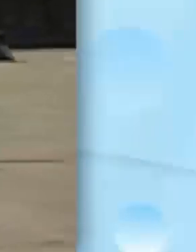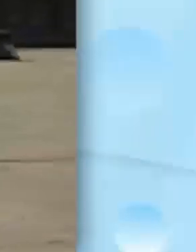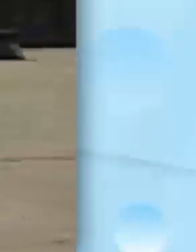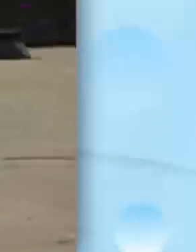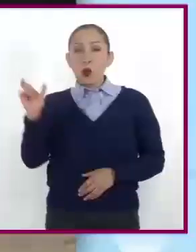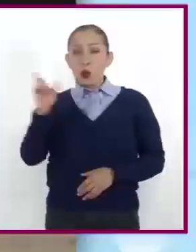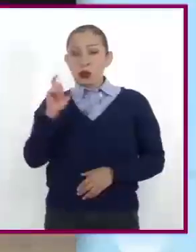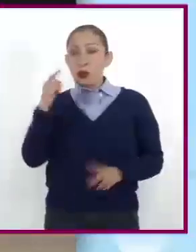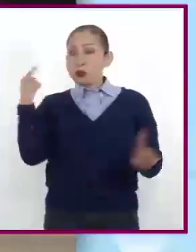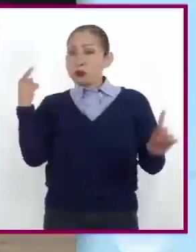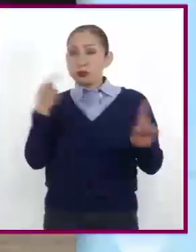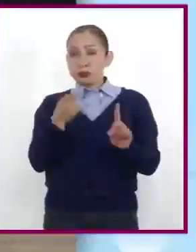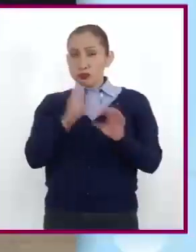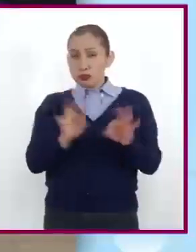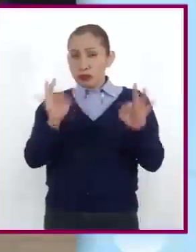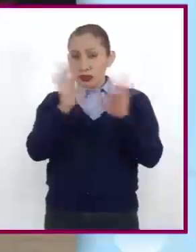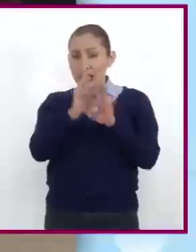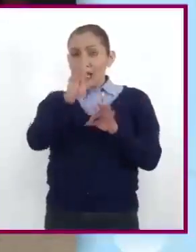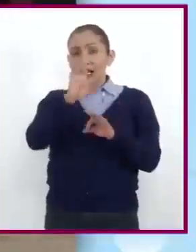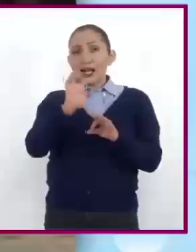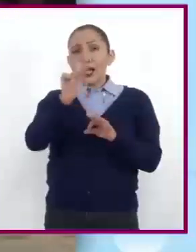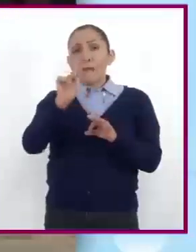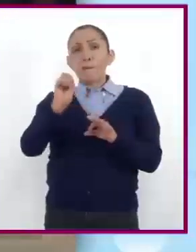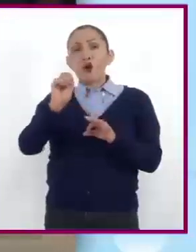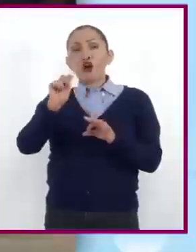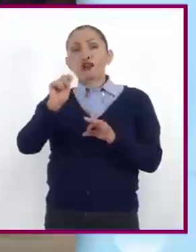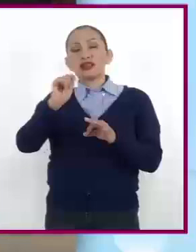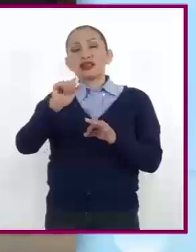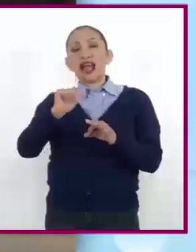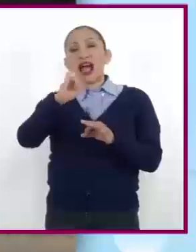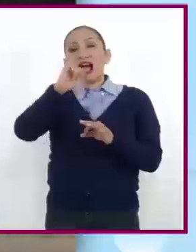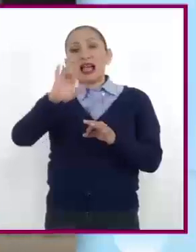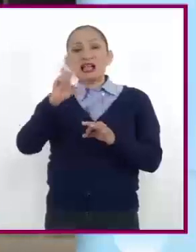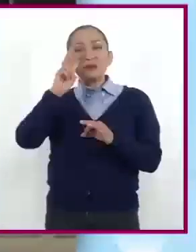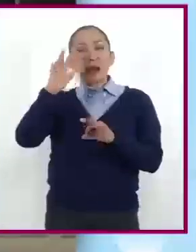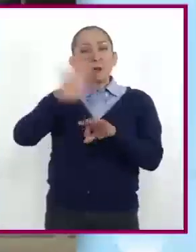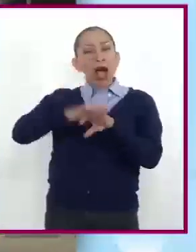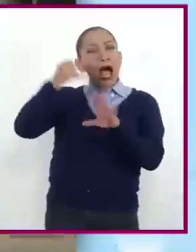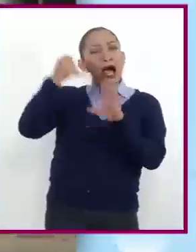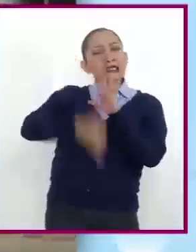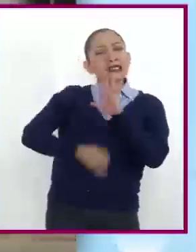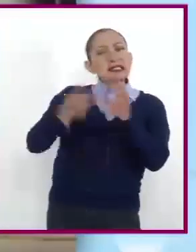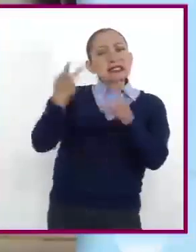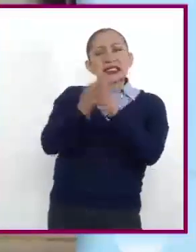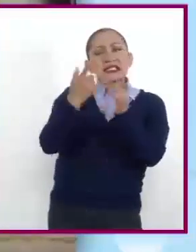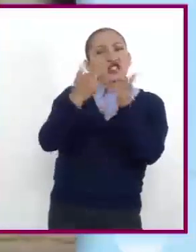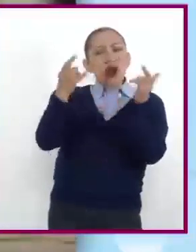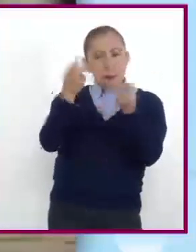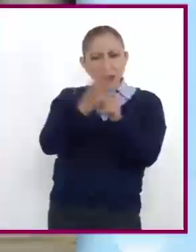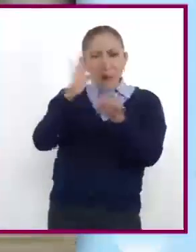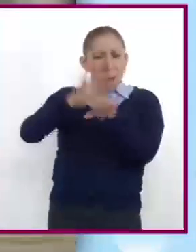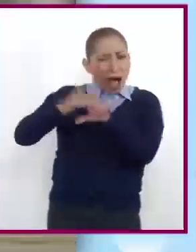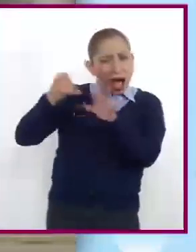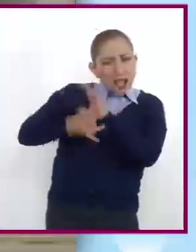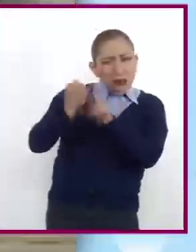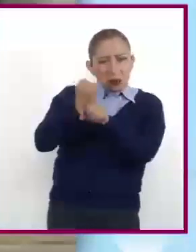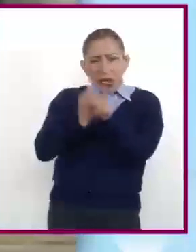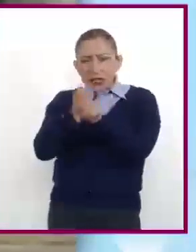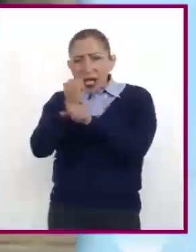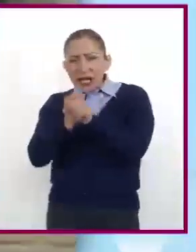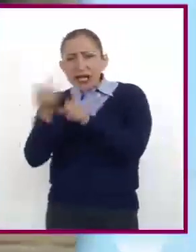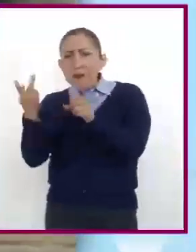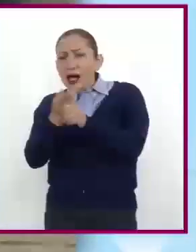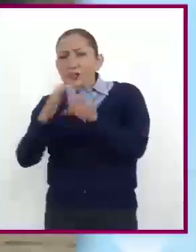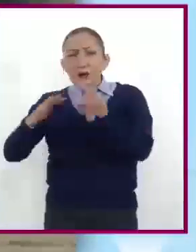El principal propósito de un reportaje es profundizar en las causas de un suceso y el contexto en el cual se